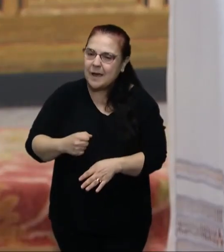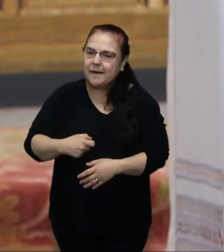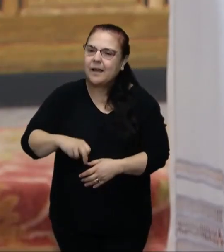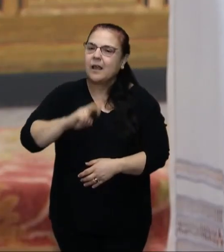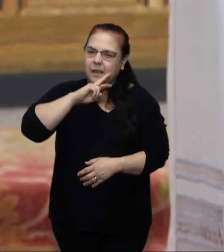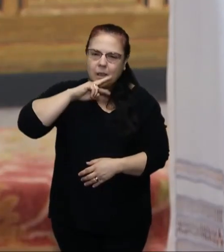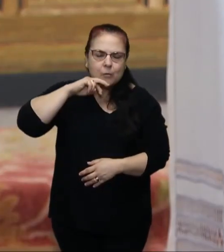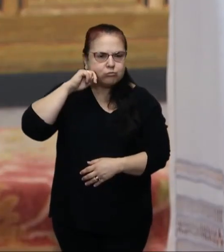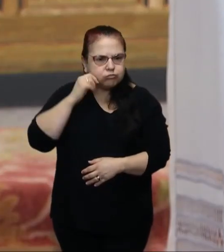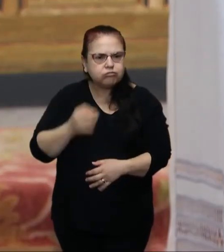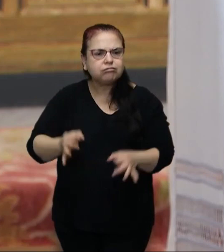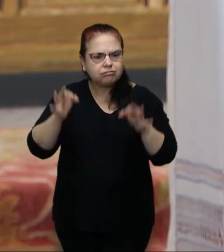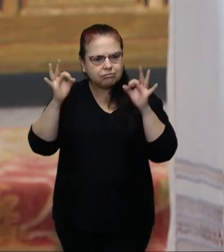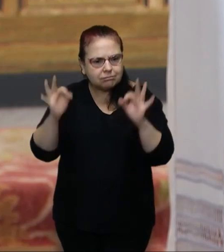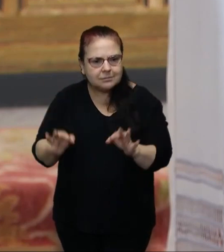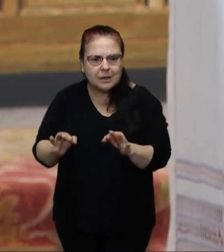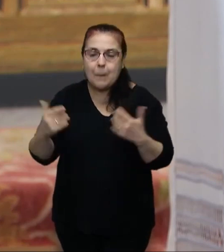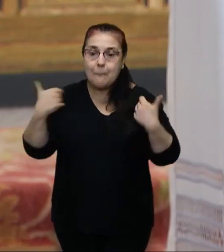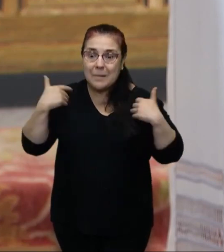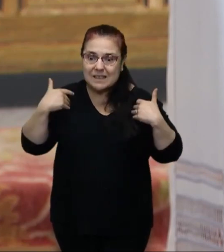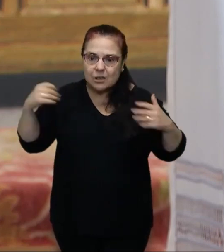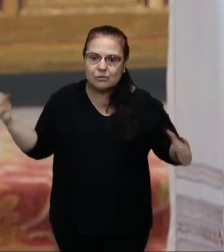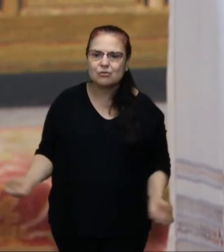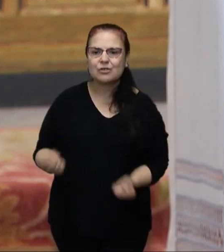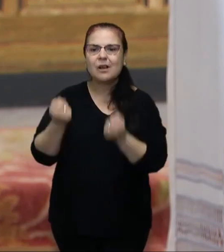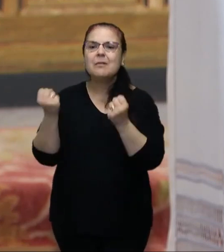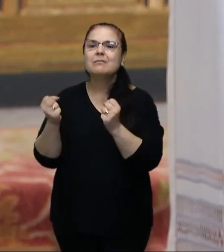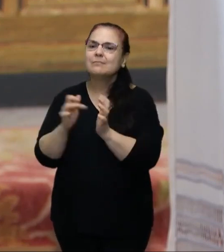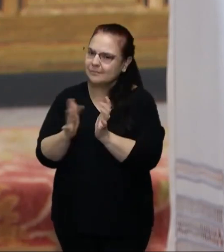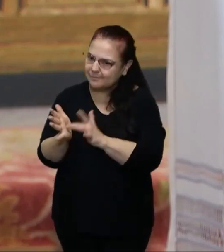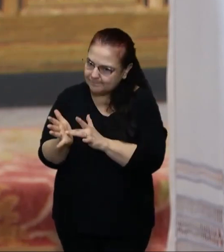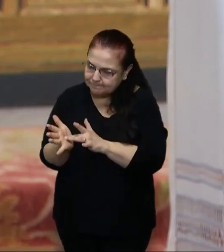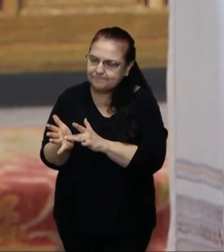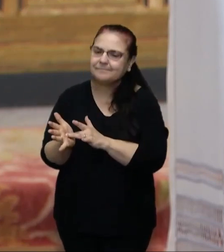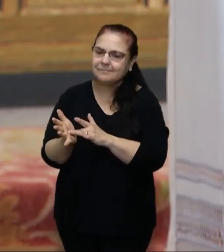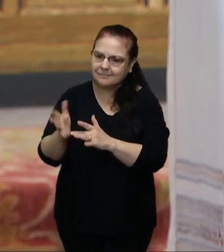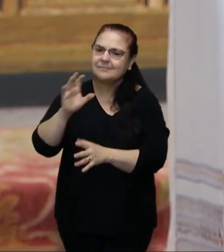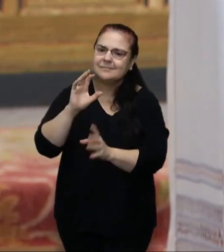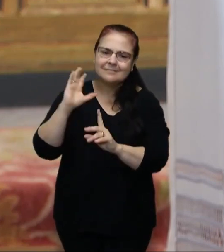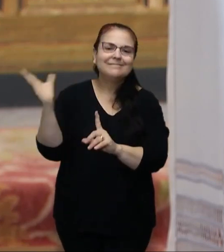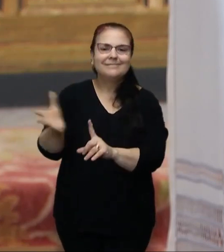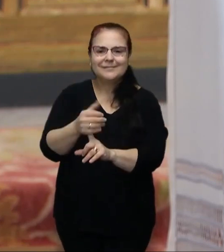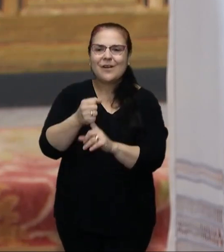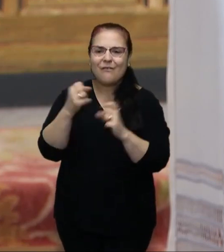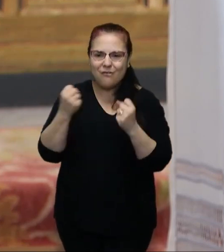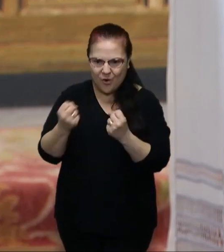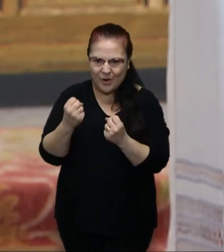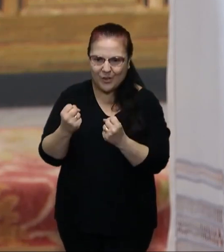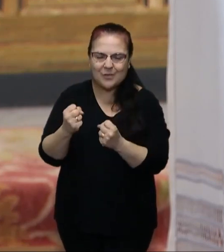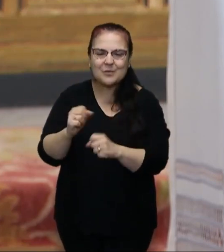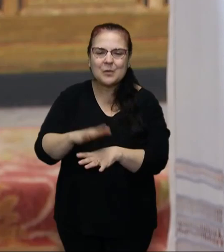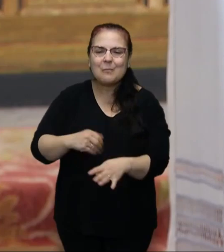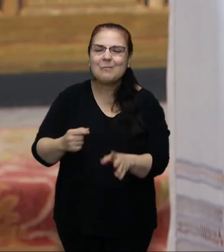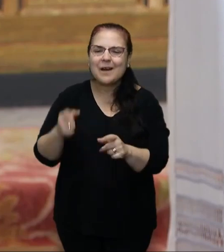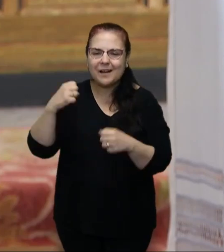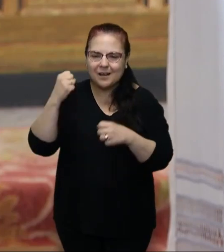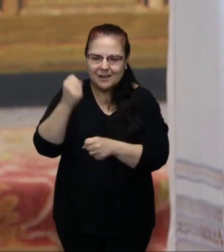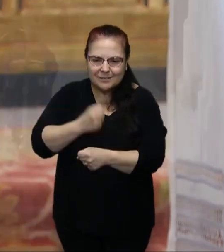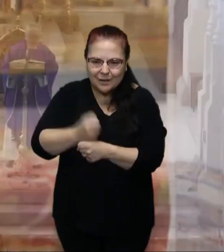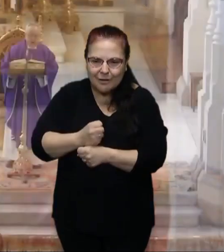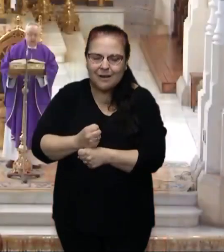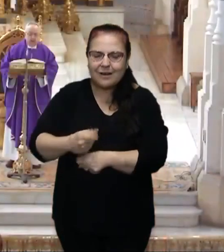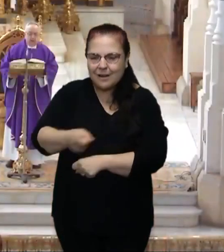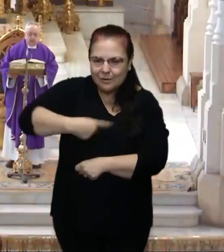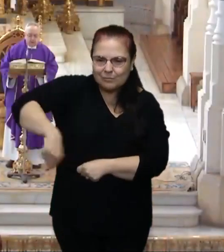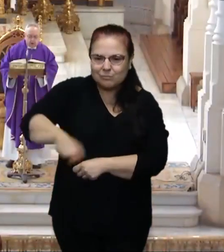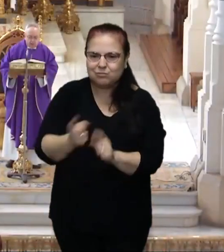valorando convenientemente la pasión salvadora de Cristo, encontremos fuerza para trabajar por nuestra conversión,